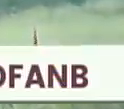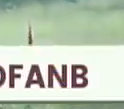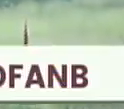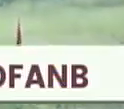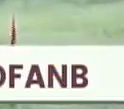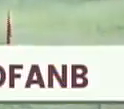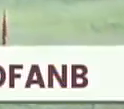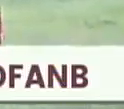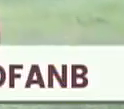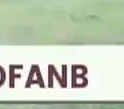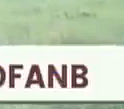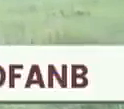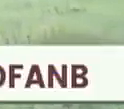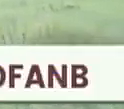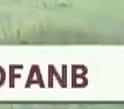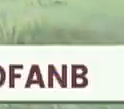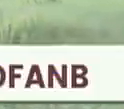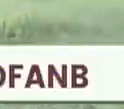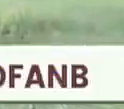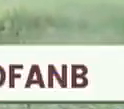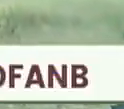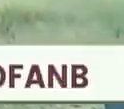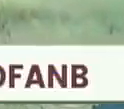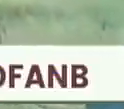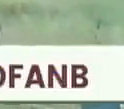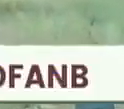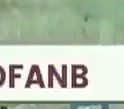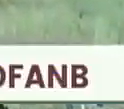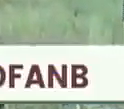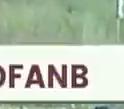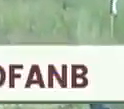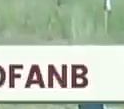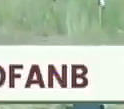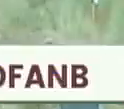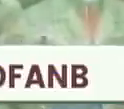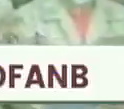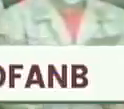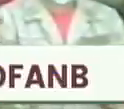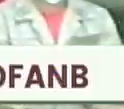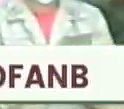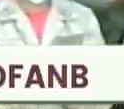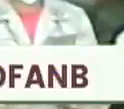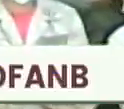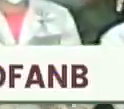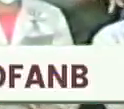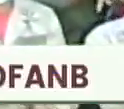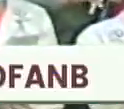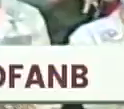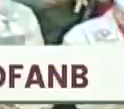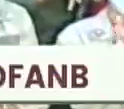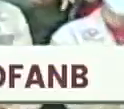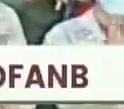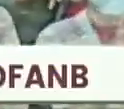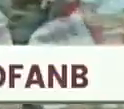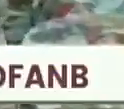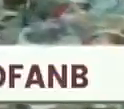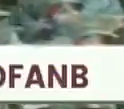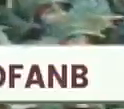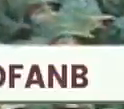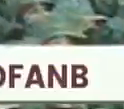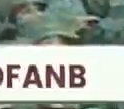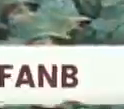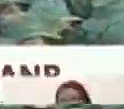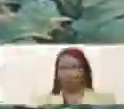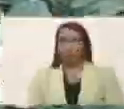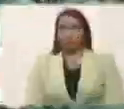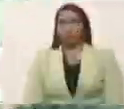cacique Guaycaipuro, de los indios e indias, rebeldes y revolucionarios, que